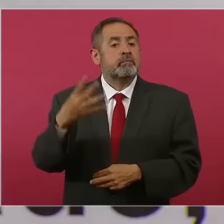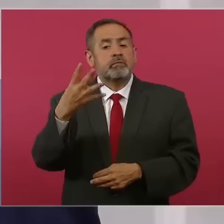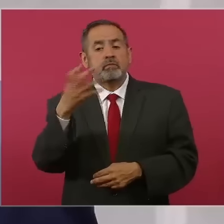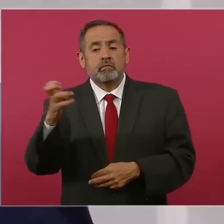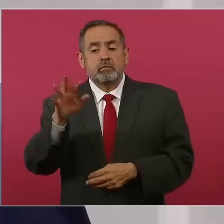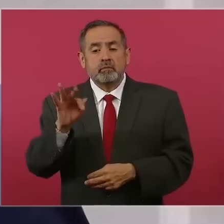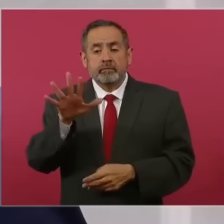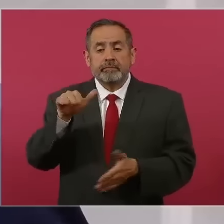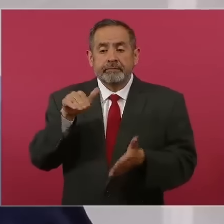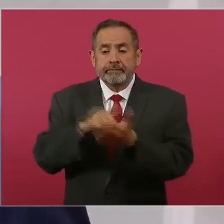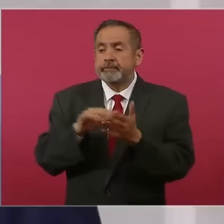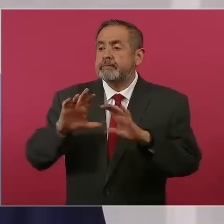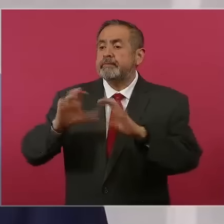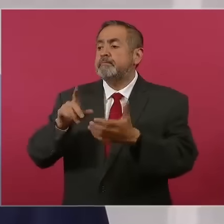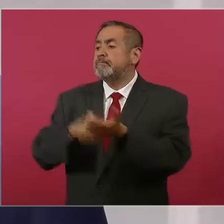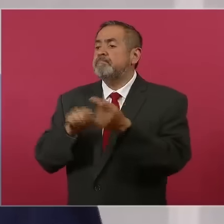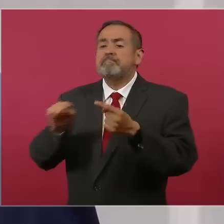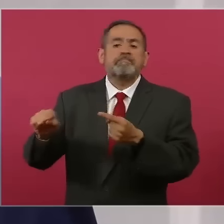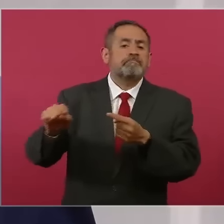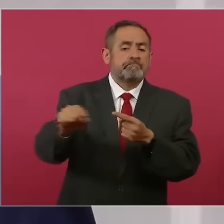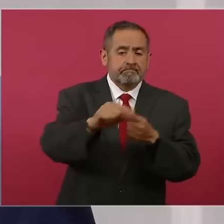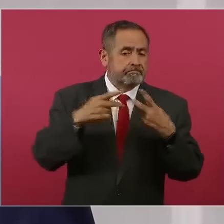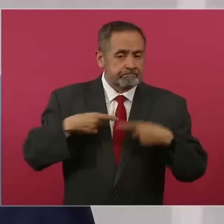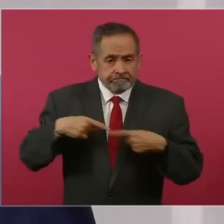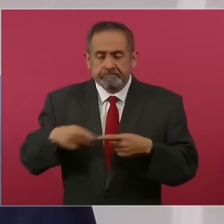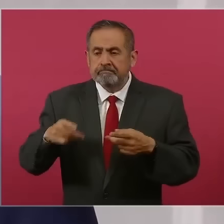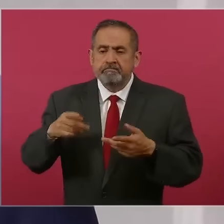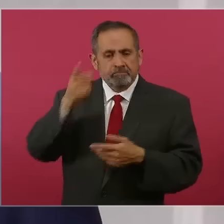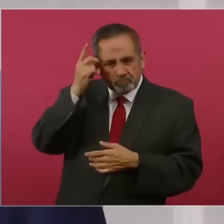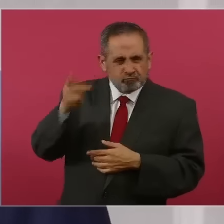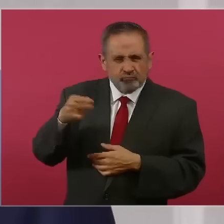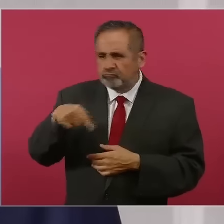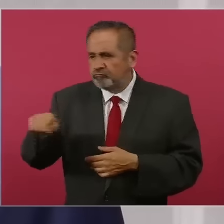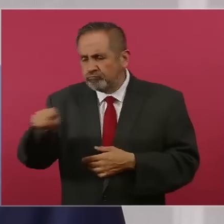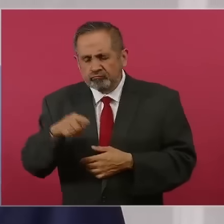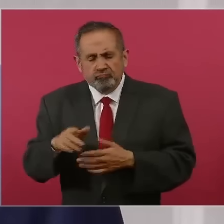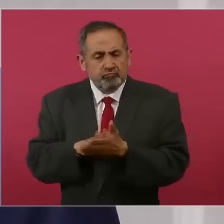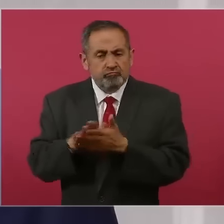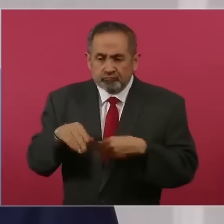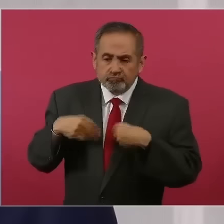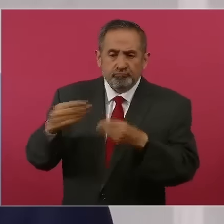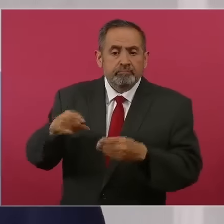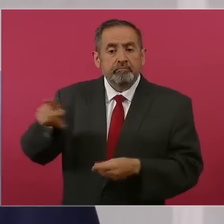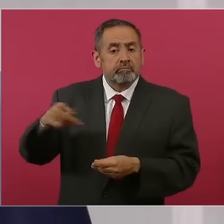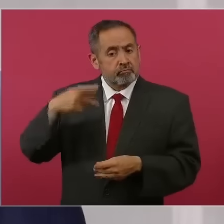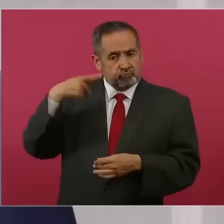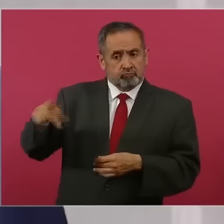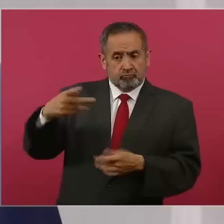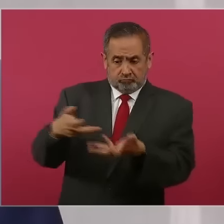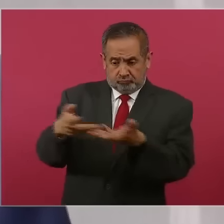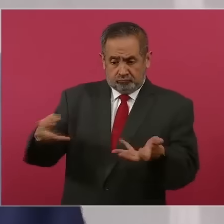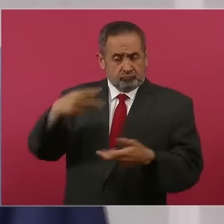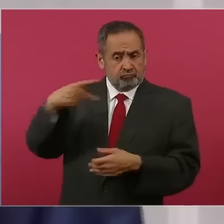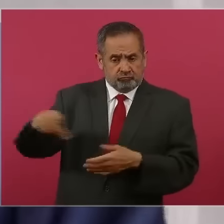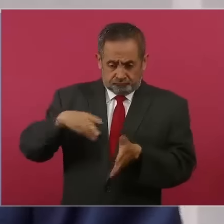447 mil comuneros, ejidatarios y pequeños propietarios que cultivan sus parcelas con